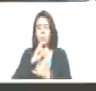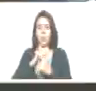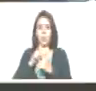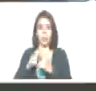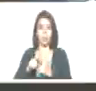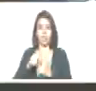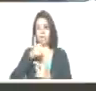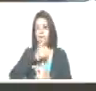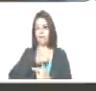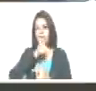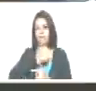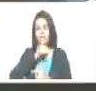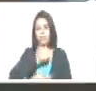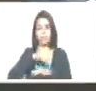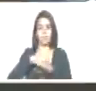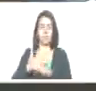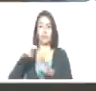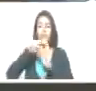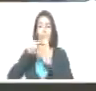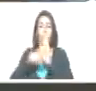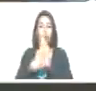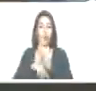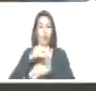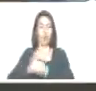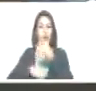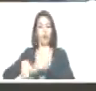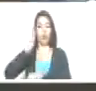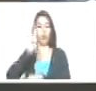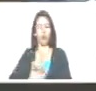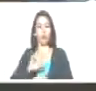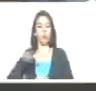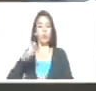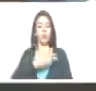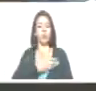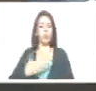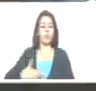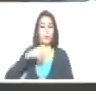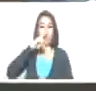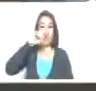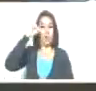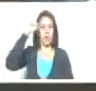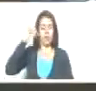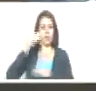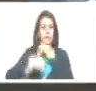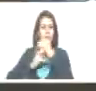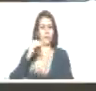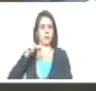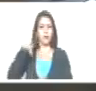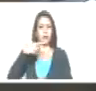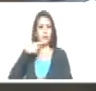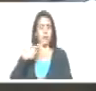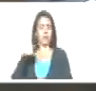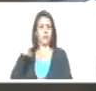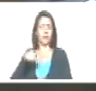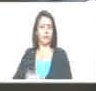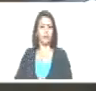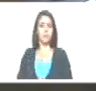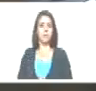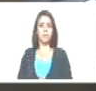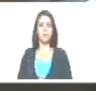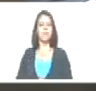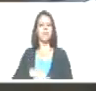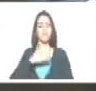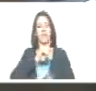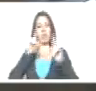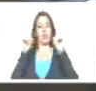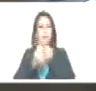resistiendo ante las medidas coercitivas unilaterales y cuando el presidente Nicolás Maduro se pone al frente también de poder revertir